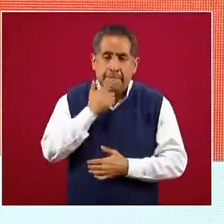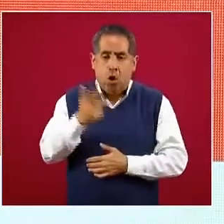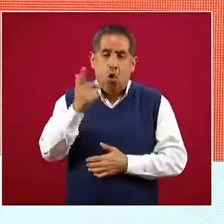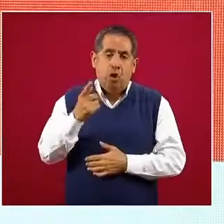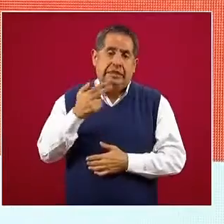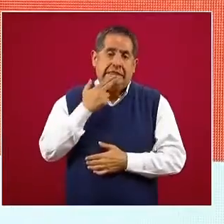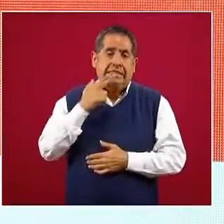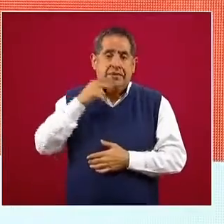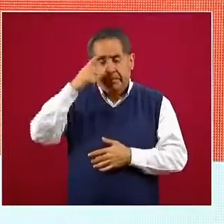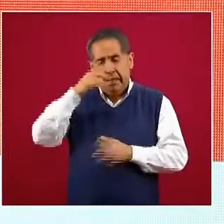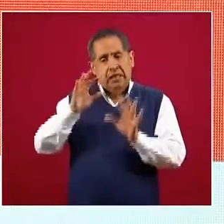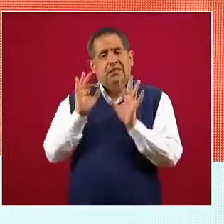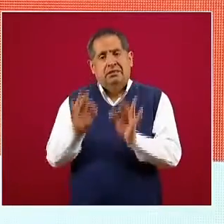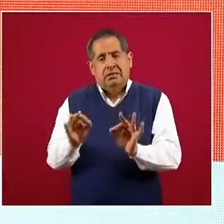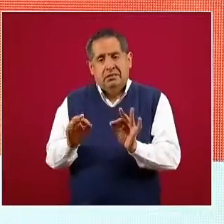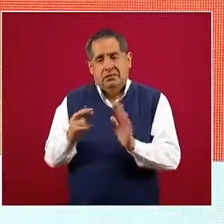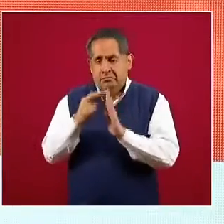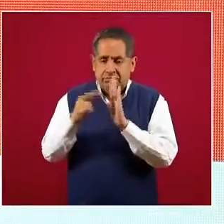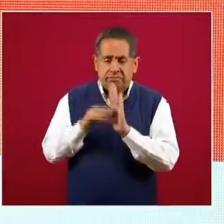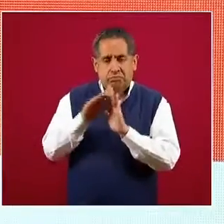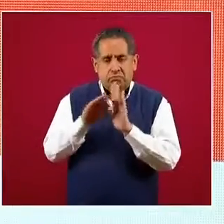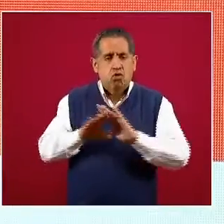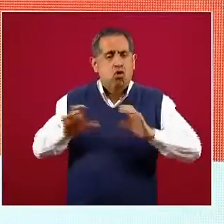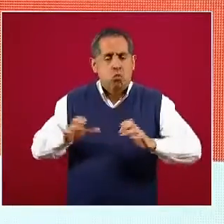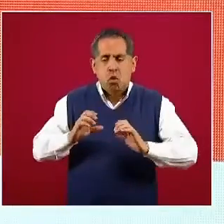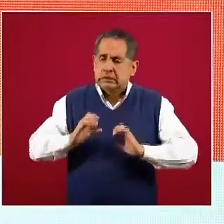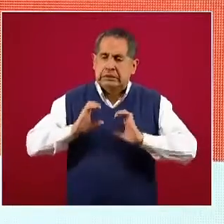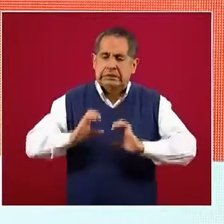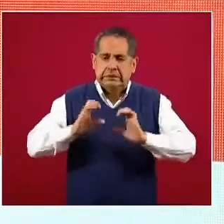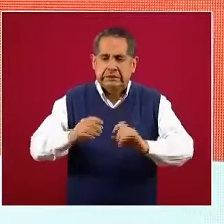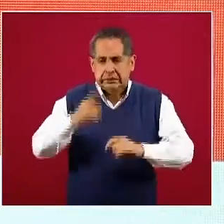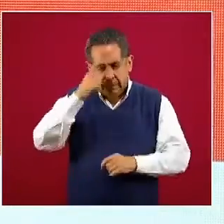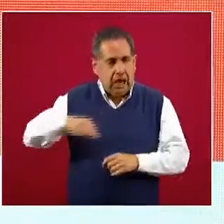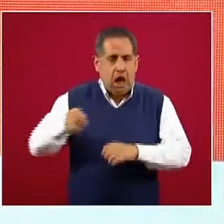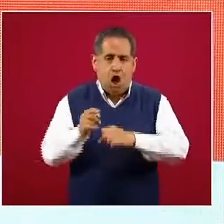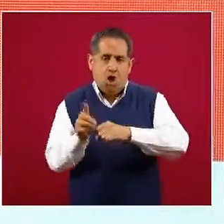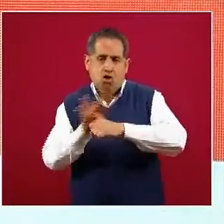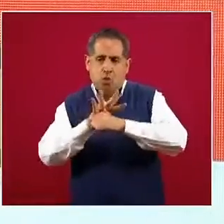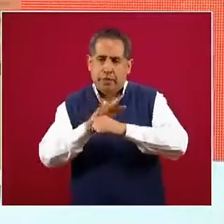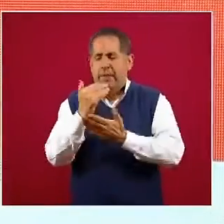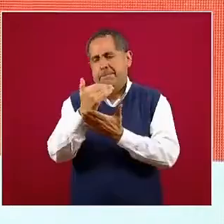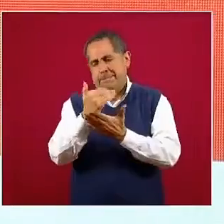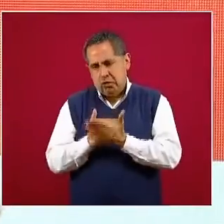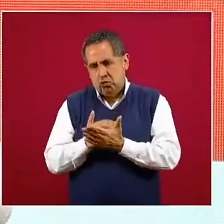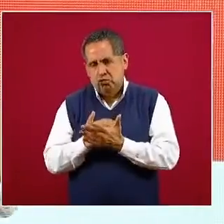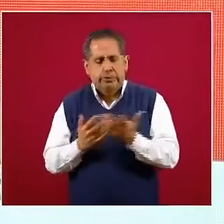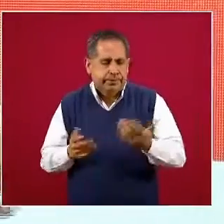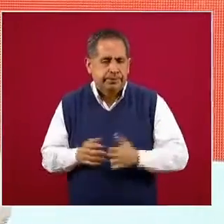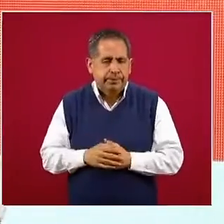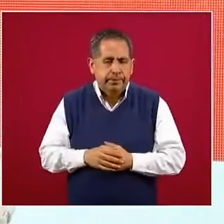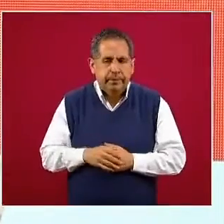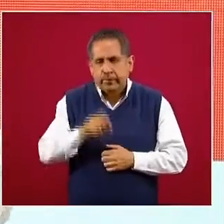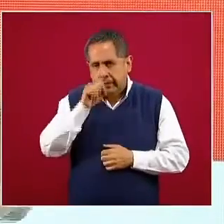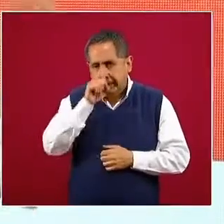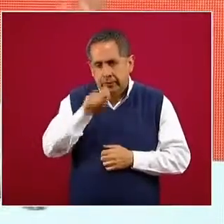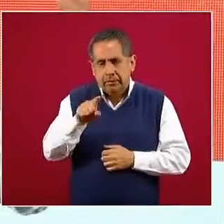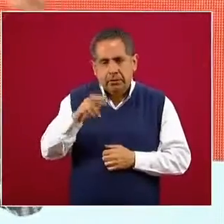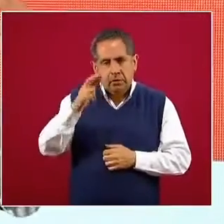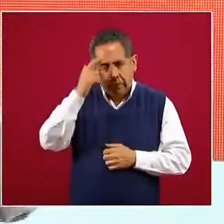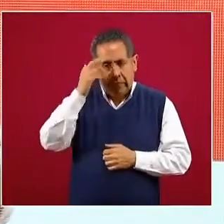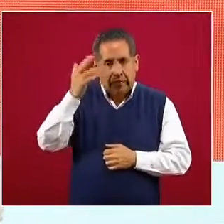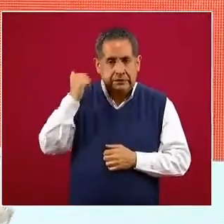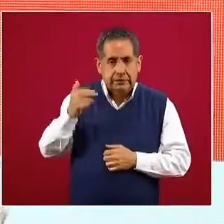solamente mapear y detectar de manera oportuna, sino establecer la detección de los problemas vinculados al COVID,